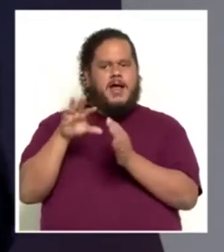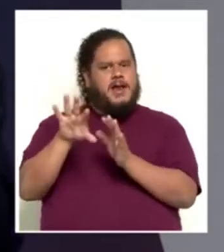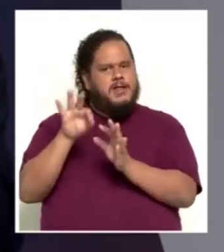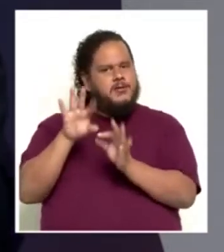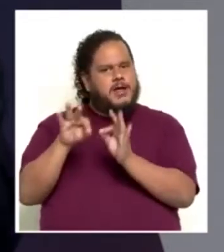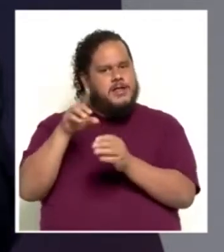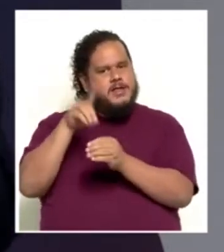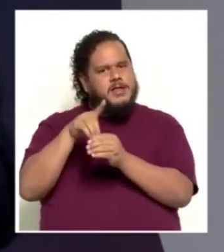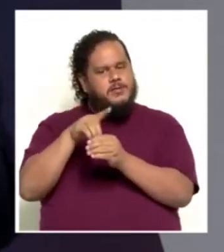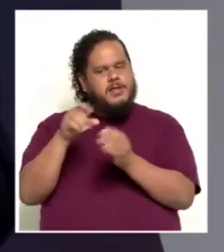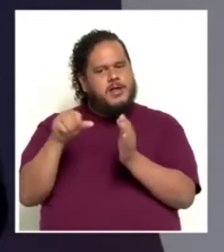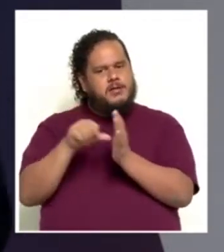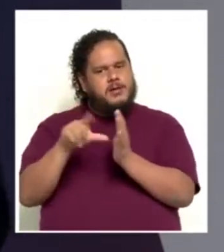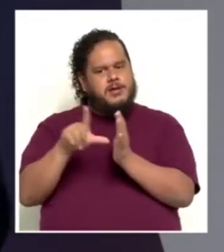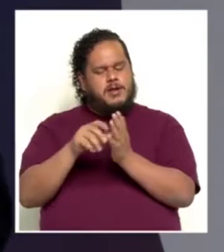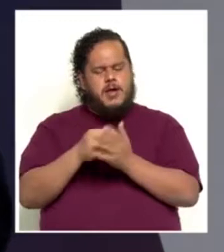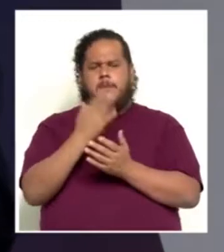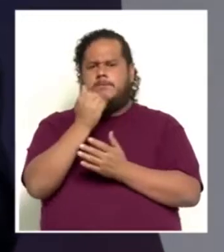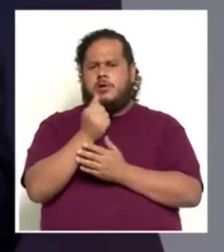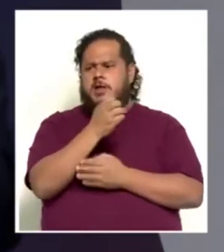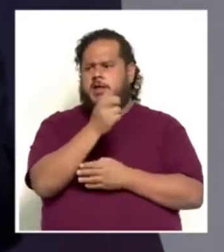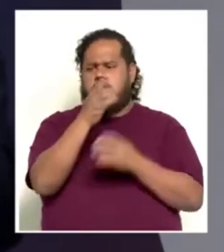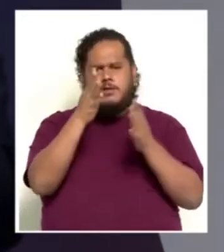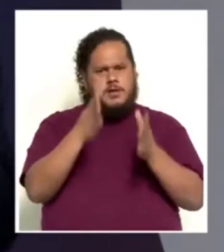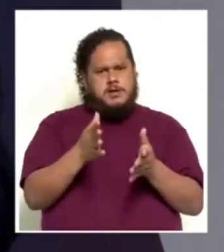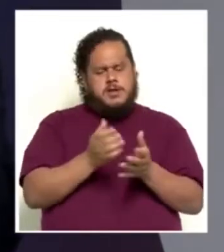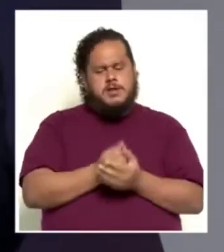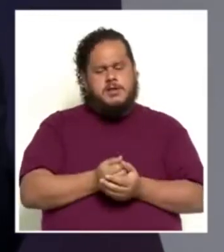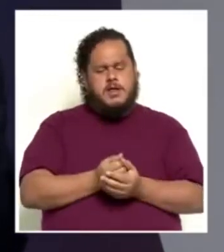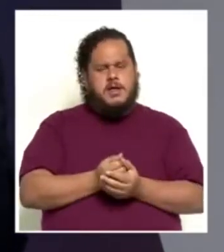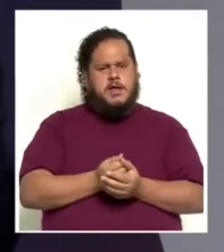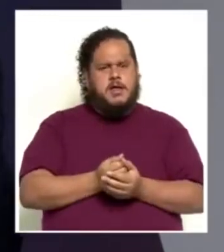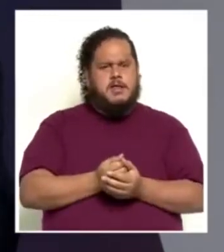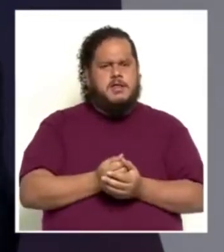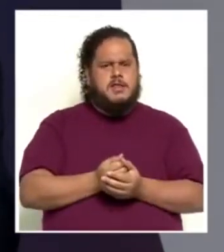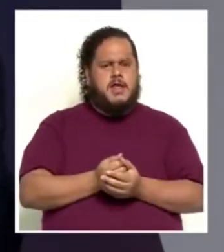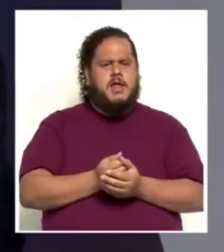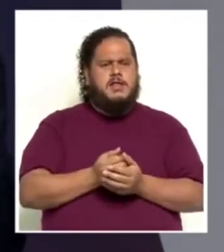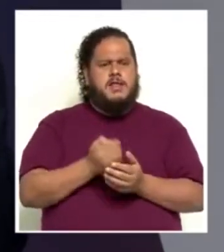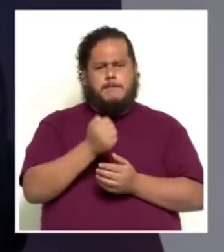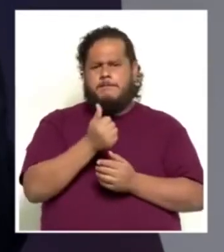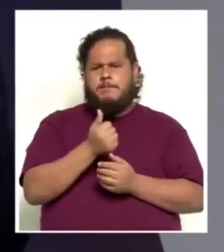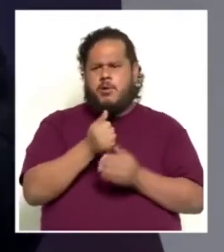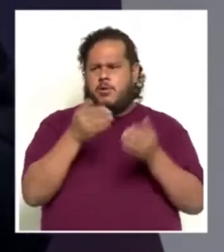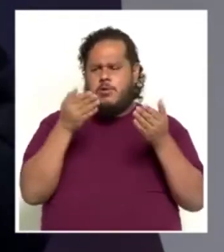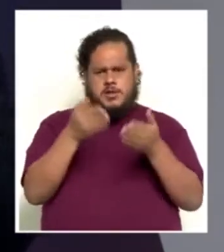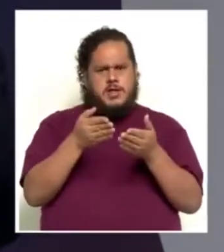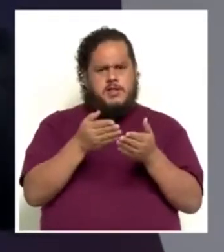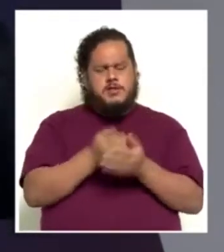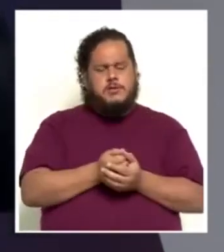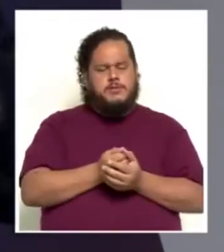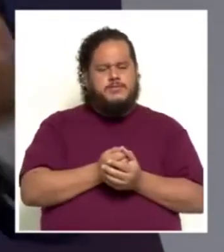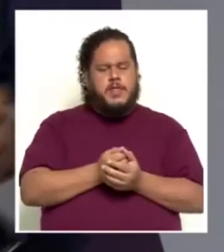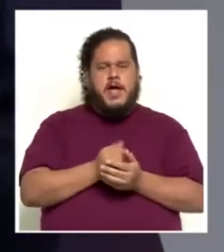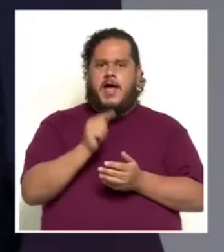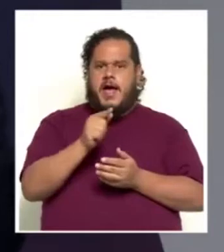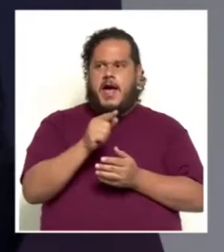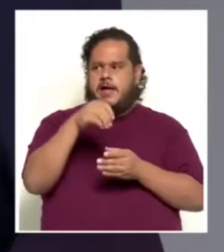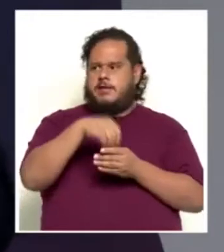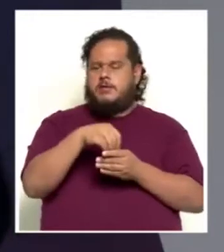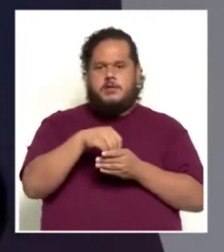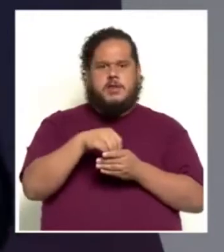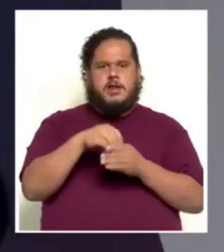qué crees que el costarricense está tan poco atento a ese